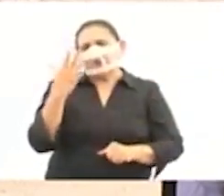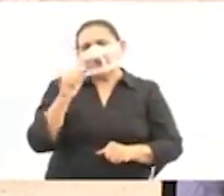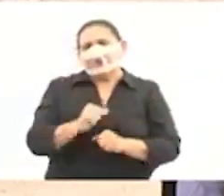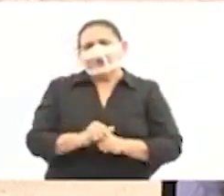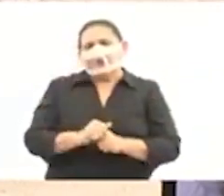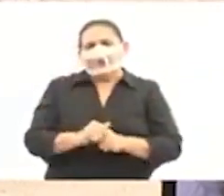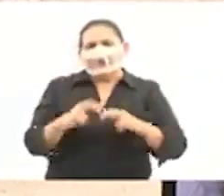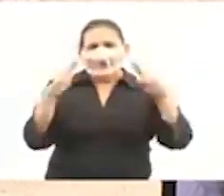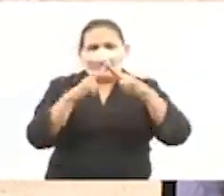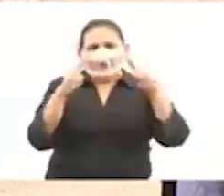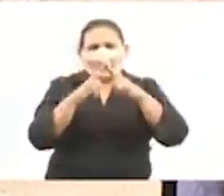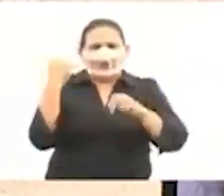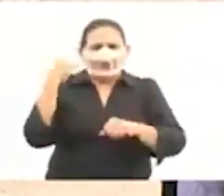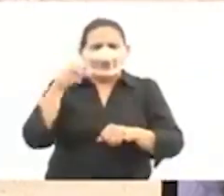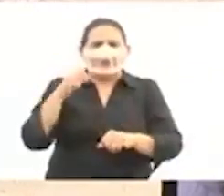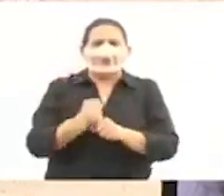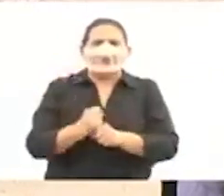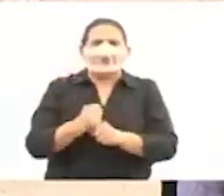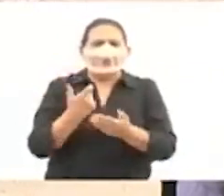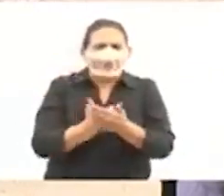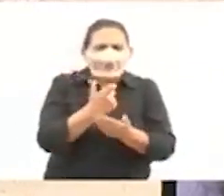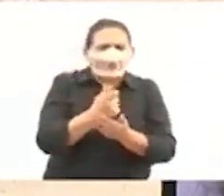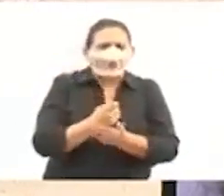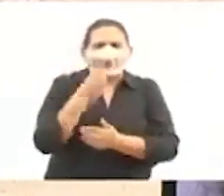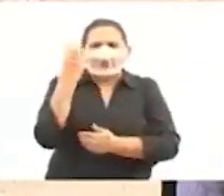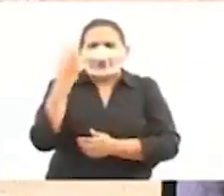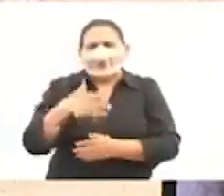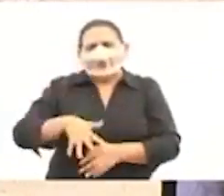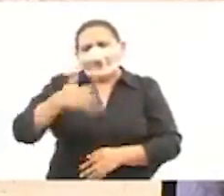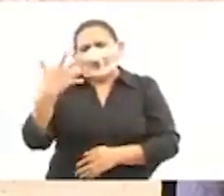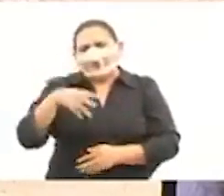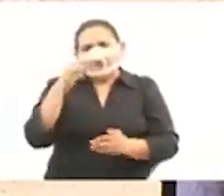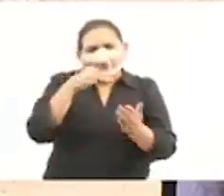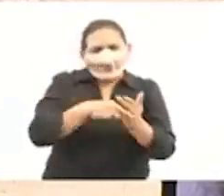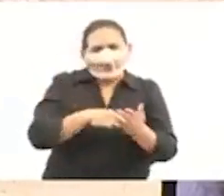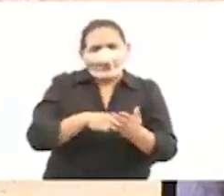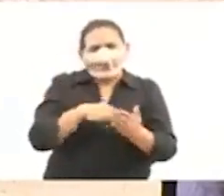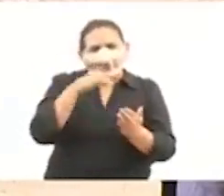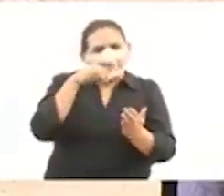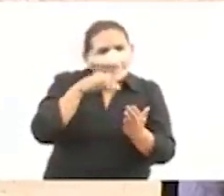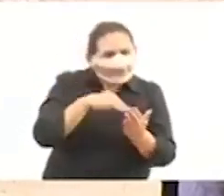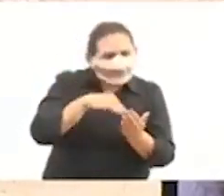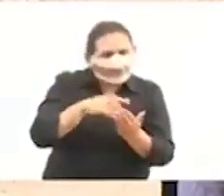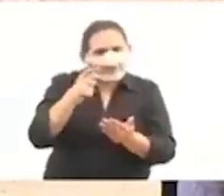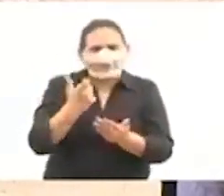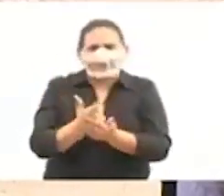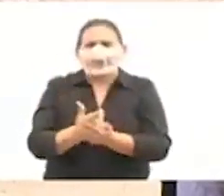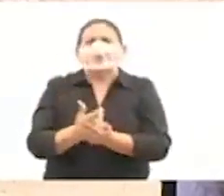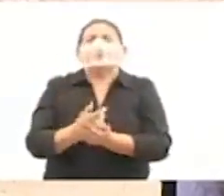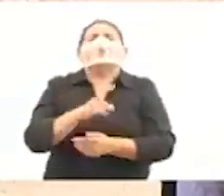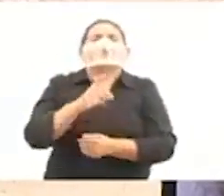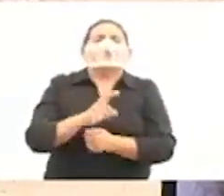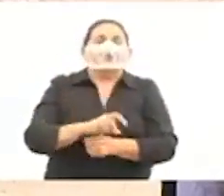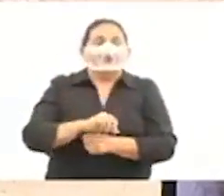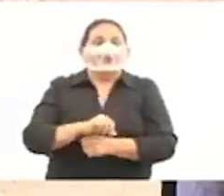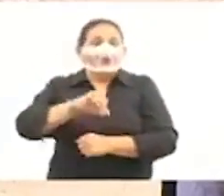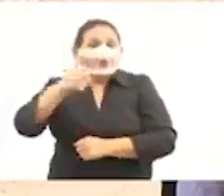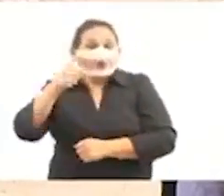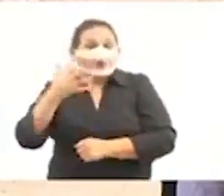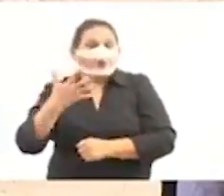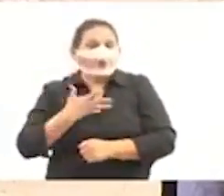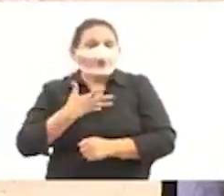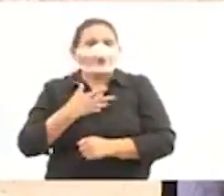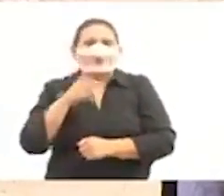y han representado una inversión de casi 10 mil millones de pesos adicionalmente contamos con otros 24